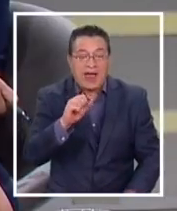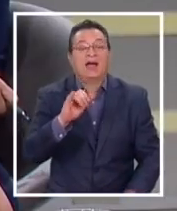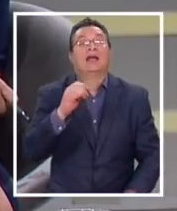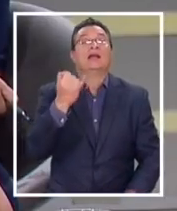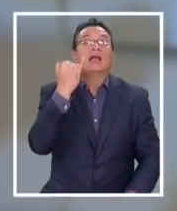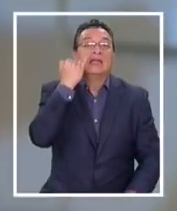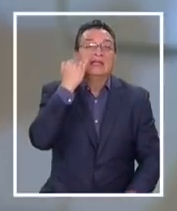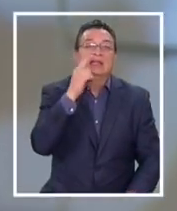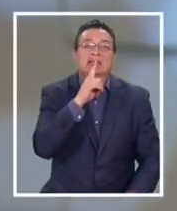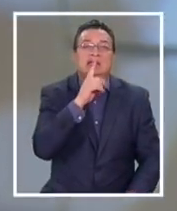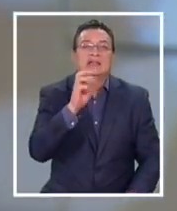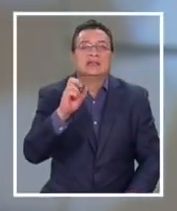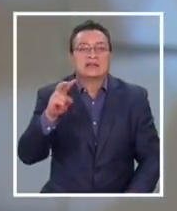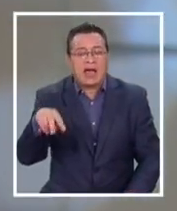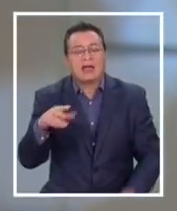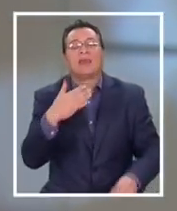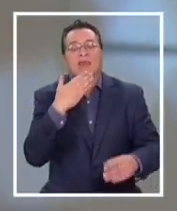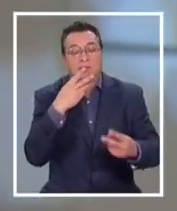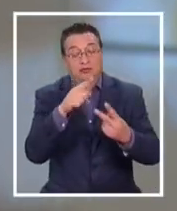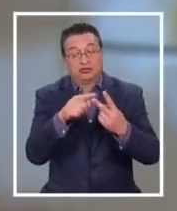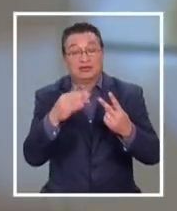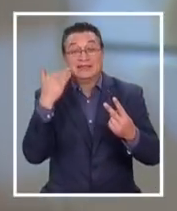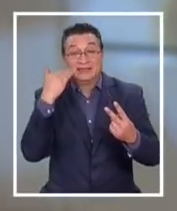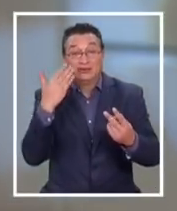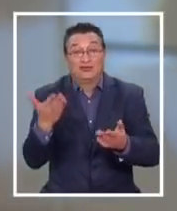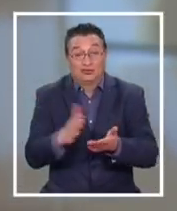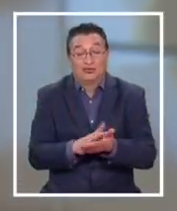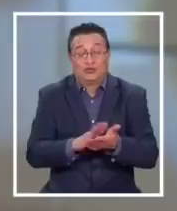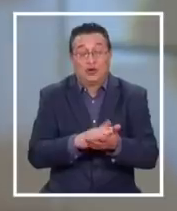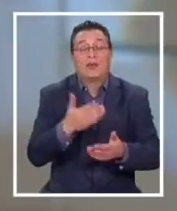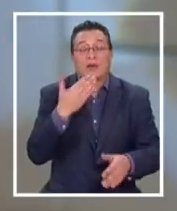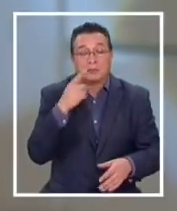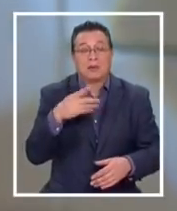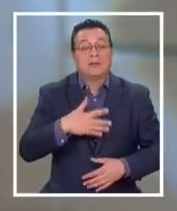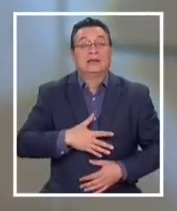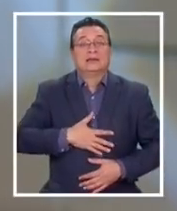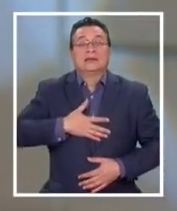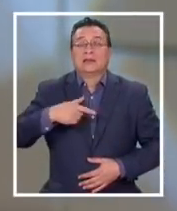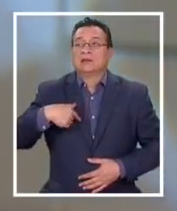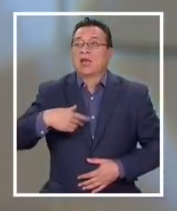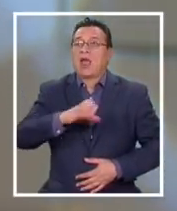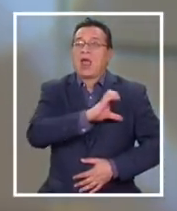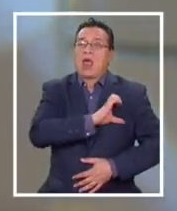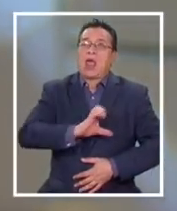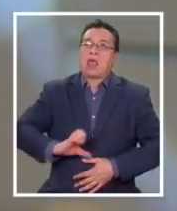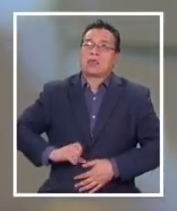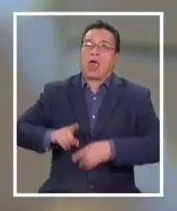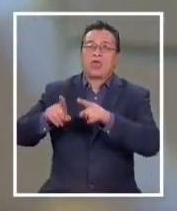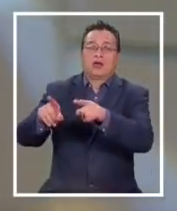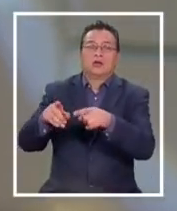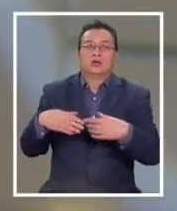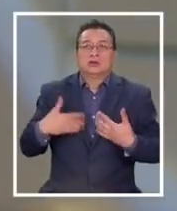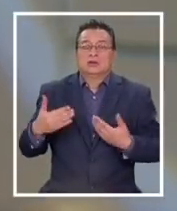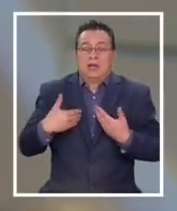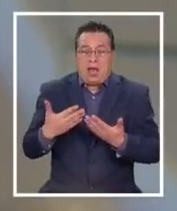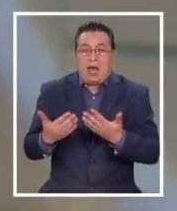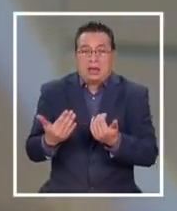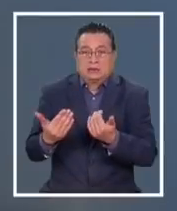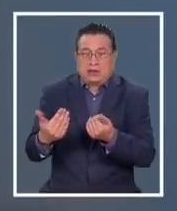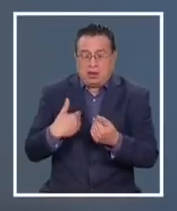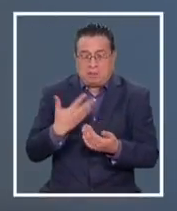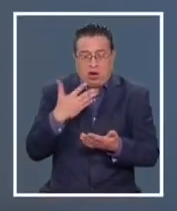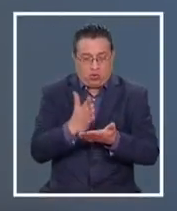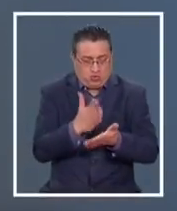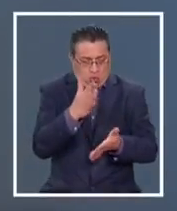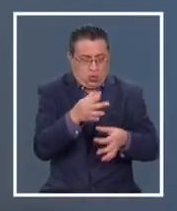muchas otras, en que efectivamente sienten de parte del Estado está primero una necesidad de tener